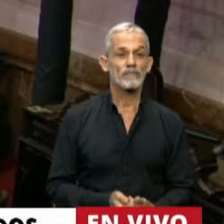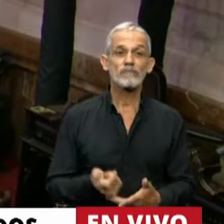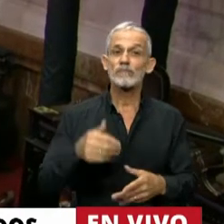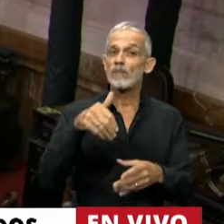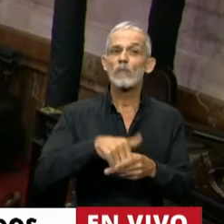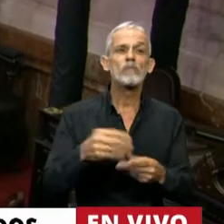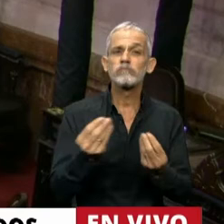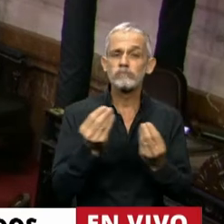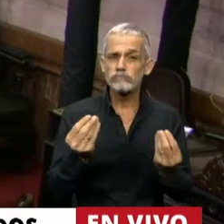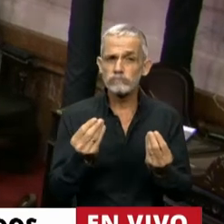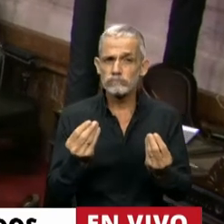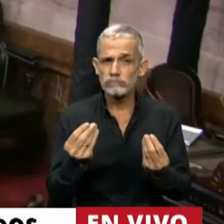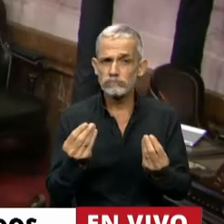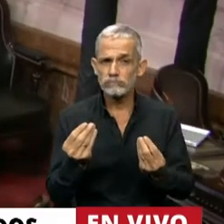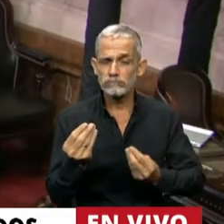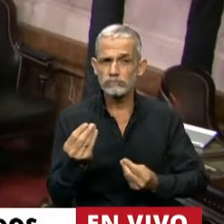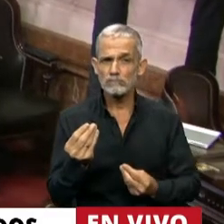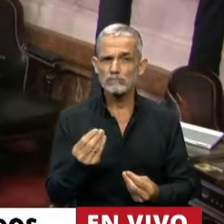¿Sentido su voto, diputado?